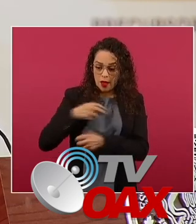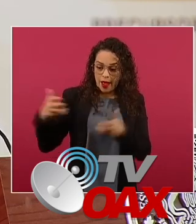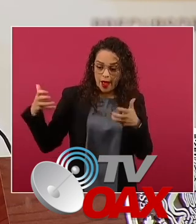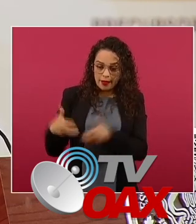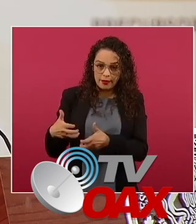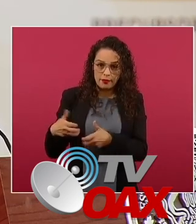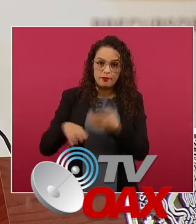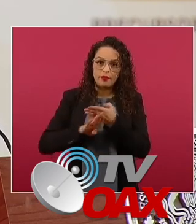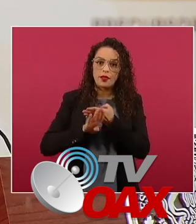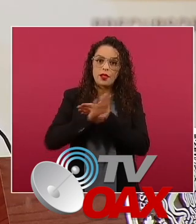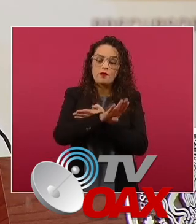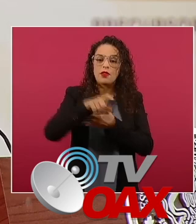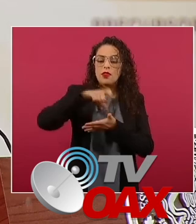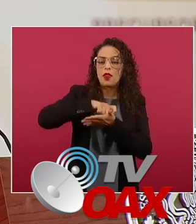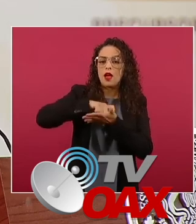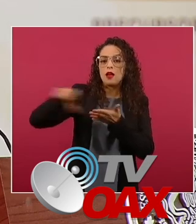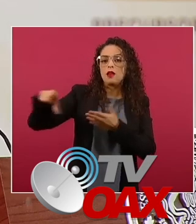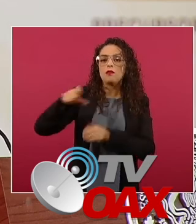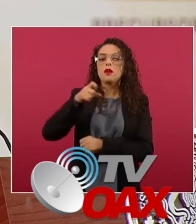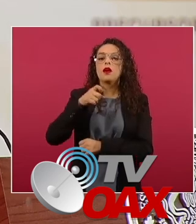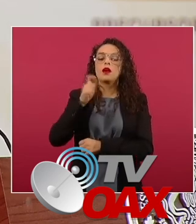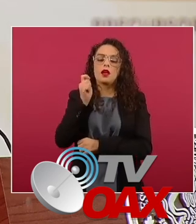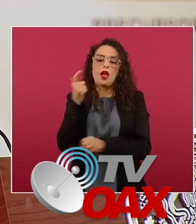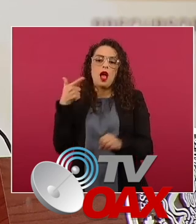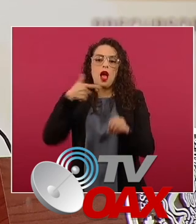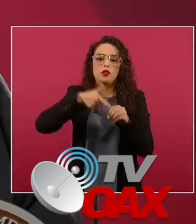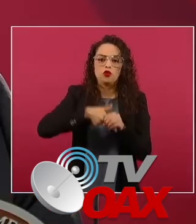gasolinas ni diésel,